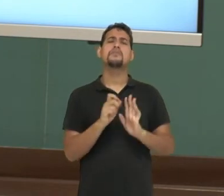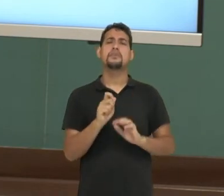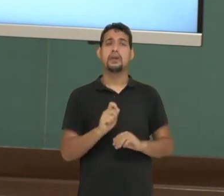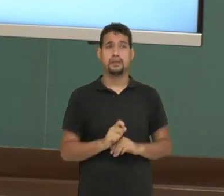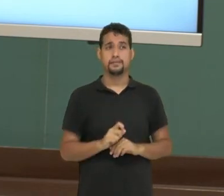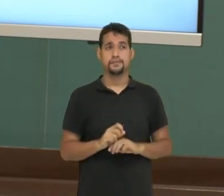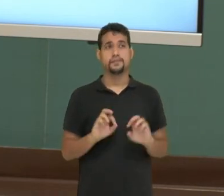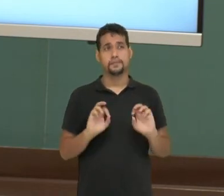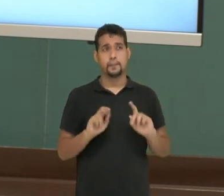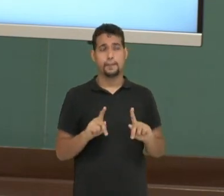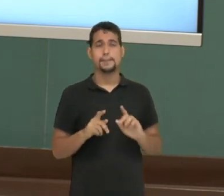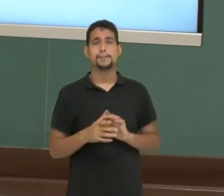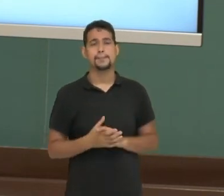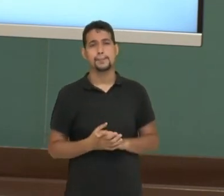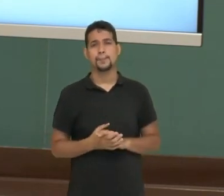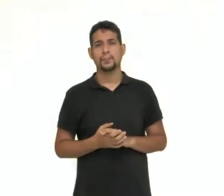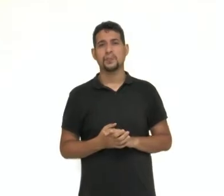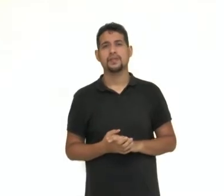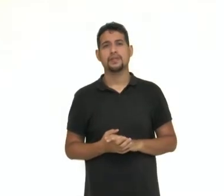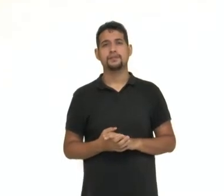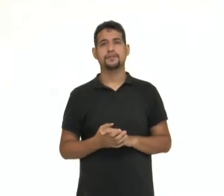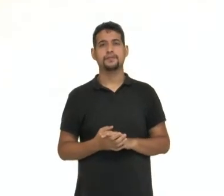Bueno, aqui. Fue